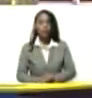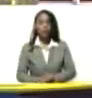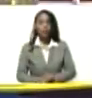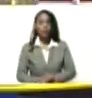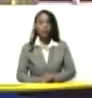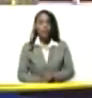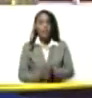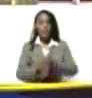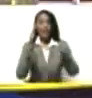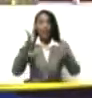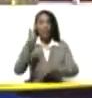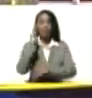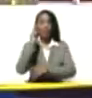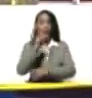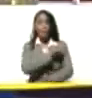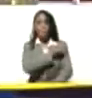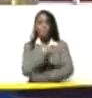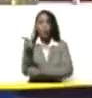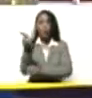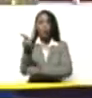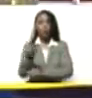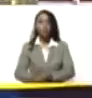grandes tareas que cumplir